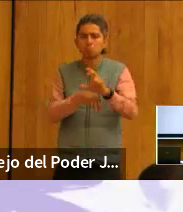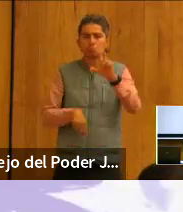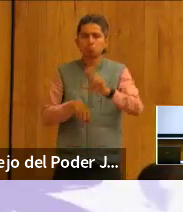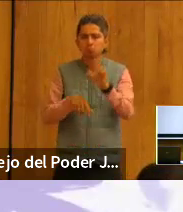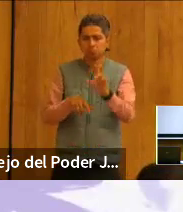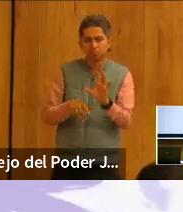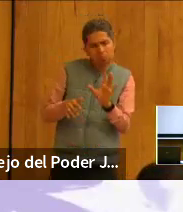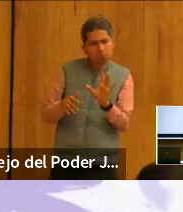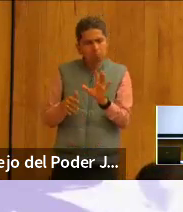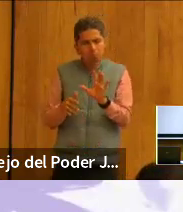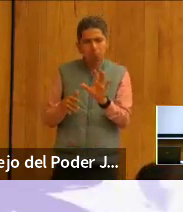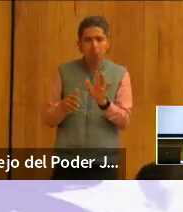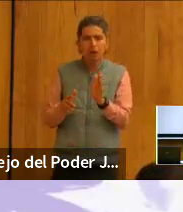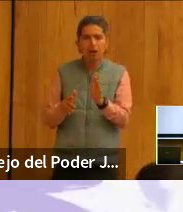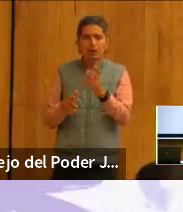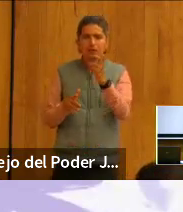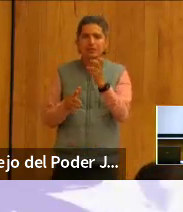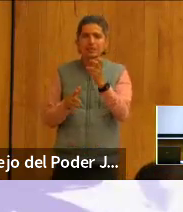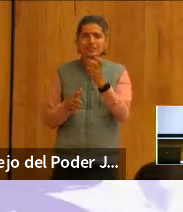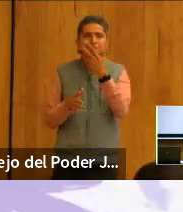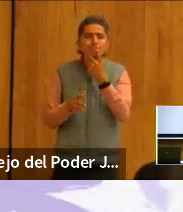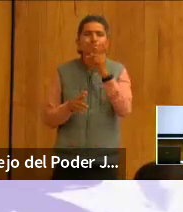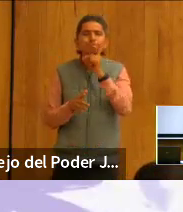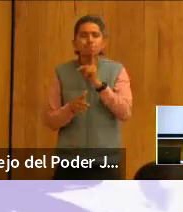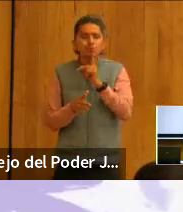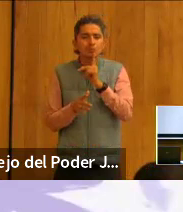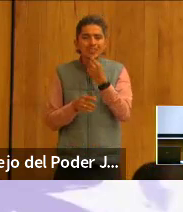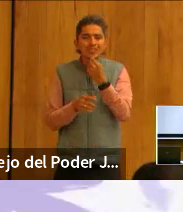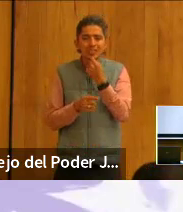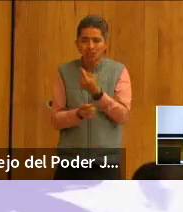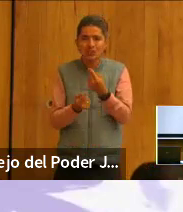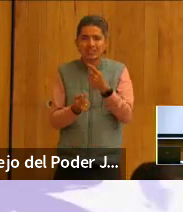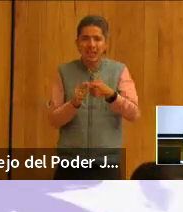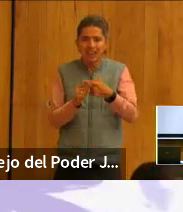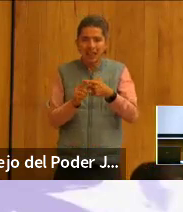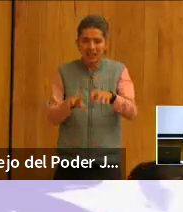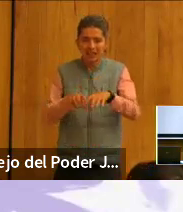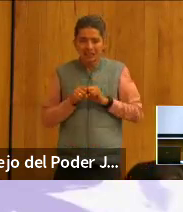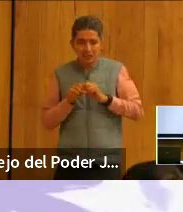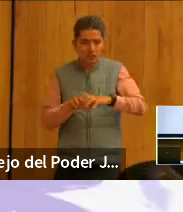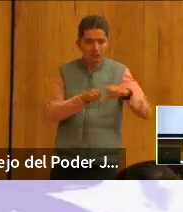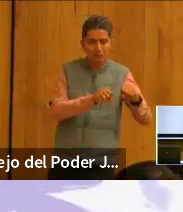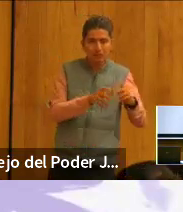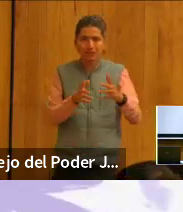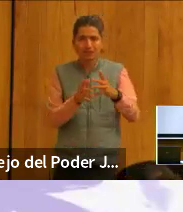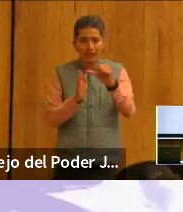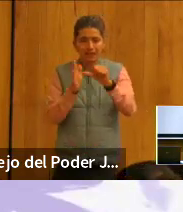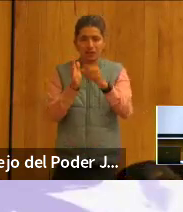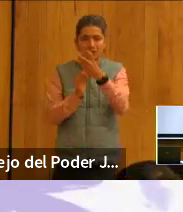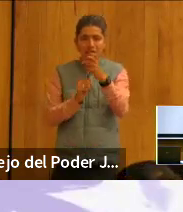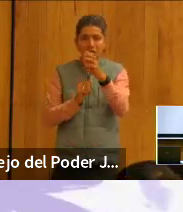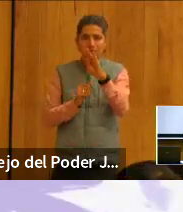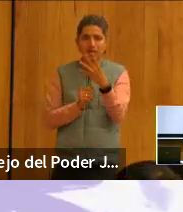está discutiendo la custodia de los menores, pues de inmediato creo que tenemos que acogernos a este artículo 394